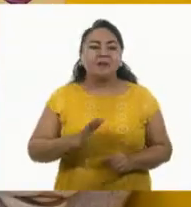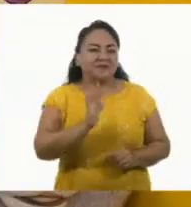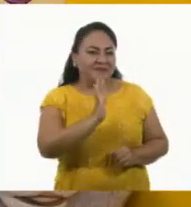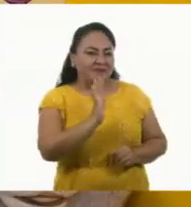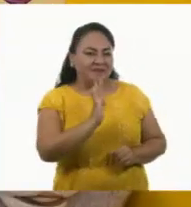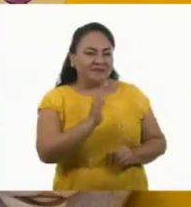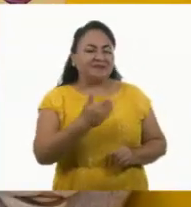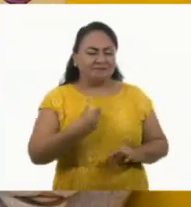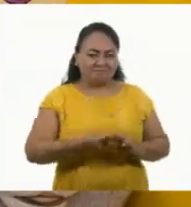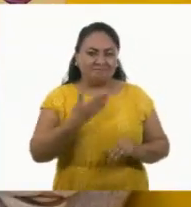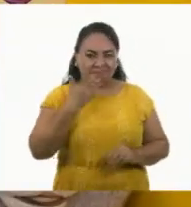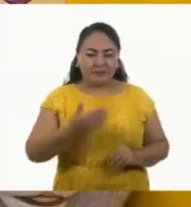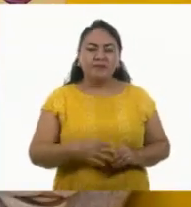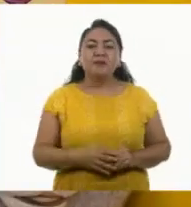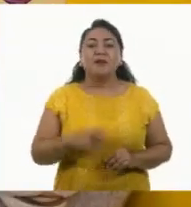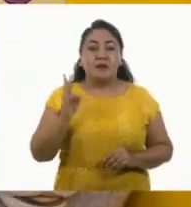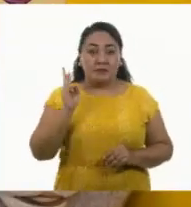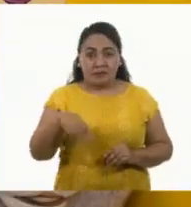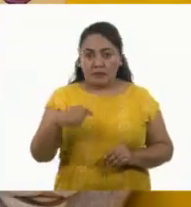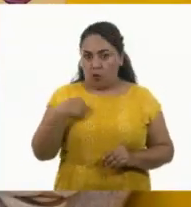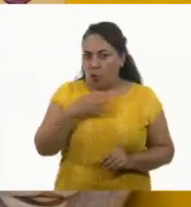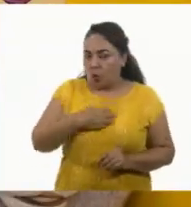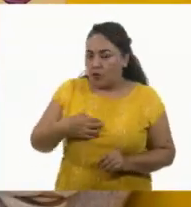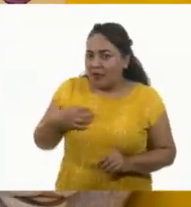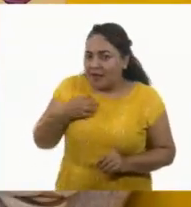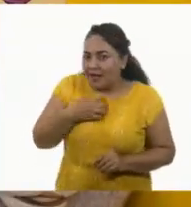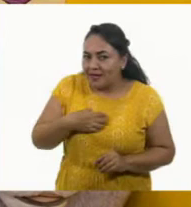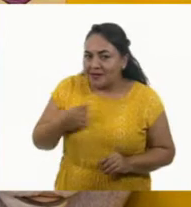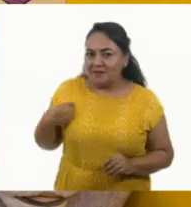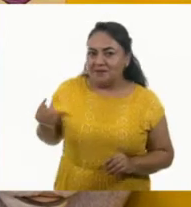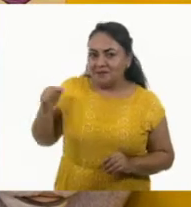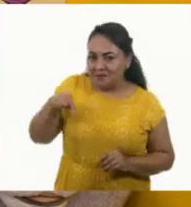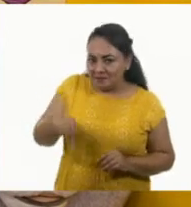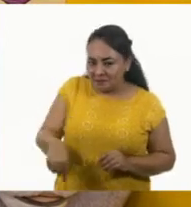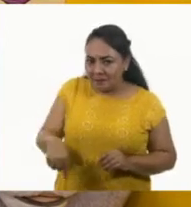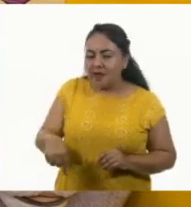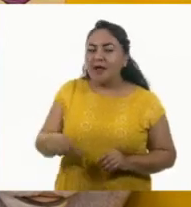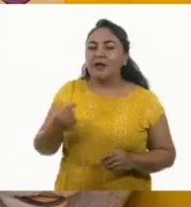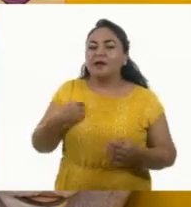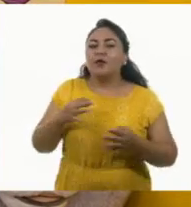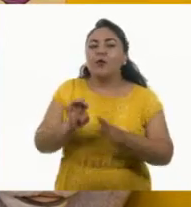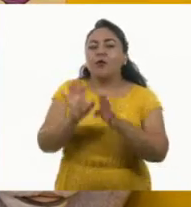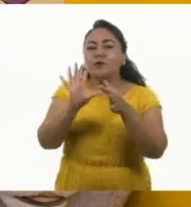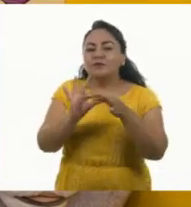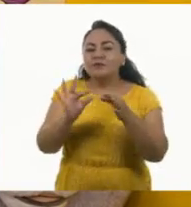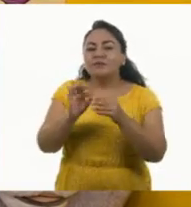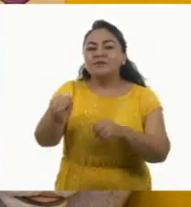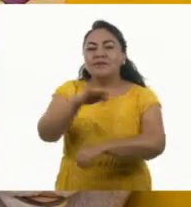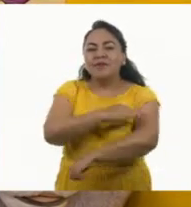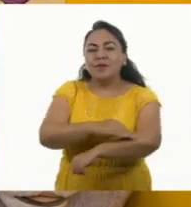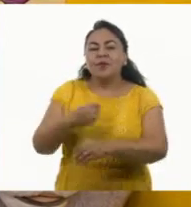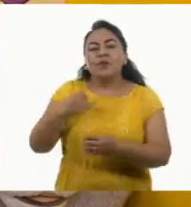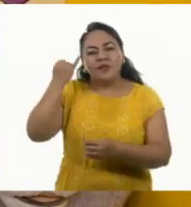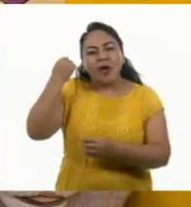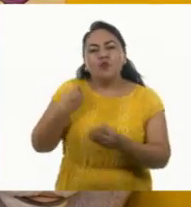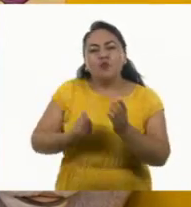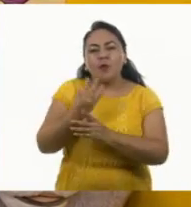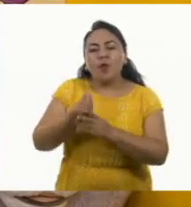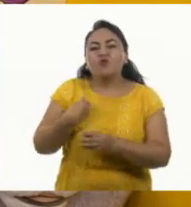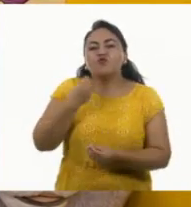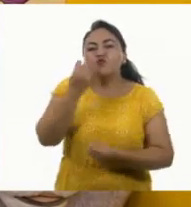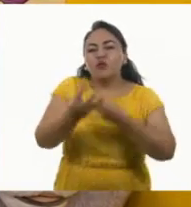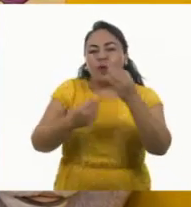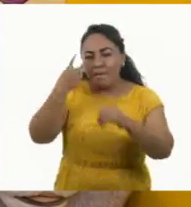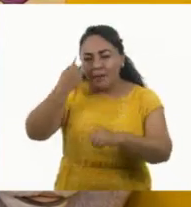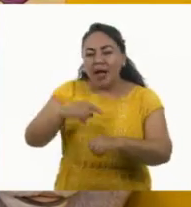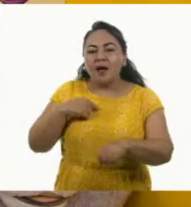bien. Muy contenta de estar aquí y poder compartir con las familias nuevas ideas para fortalecer el desarrollo